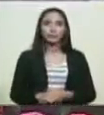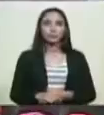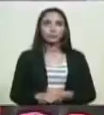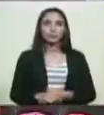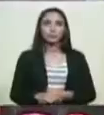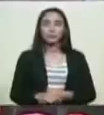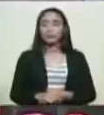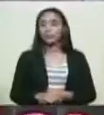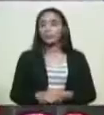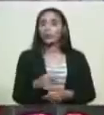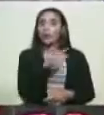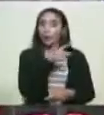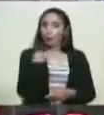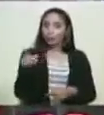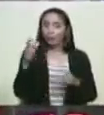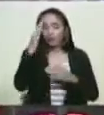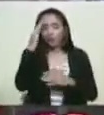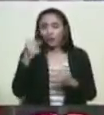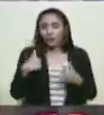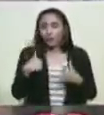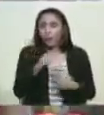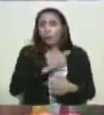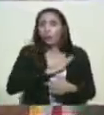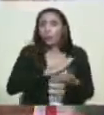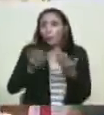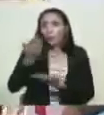Ustedes saben que yo les pertenezco a ustedes.